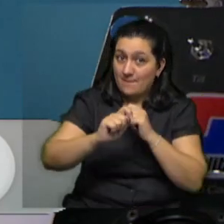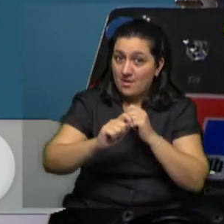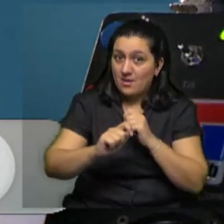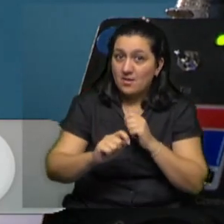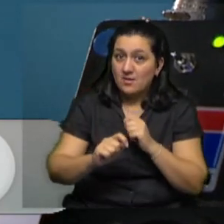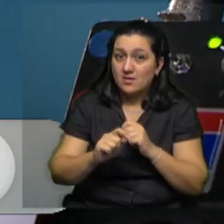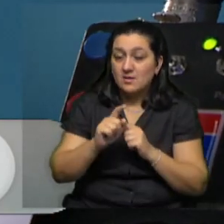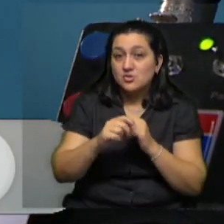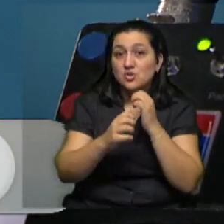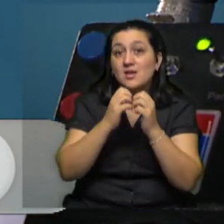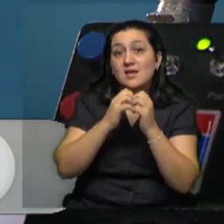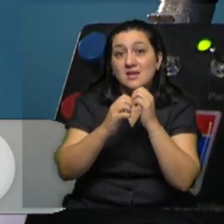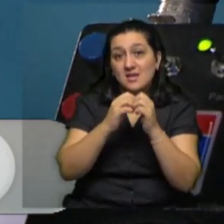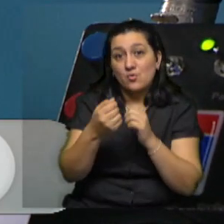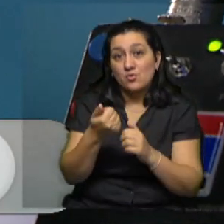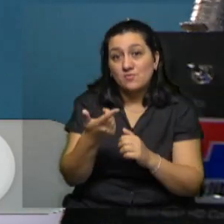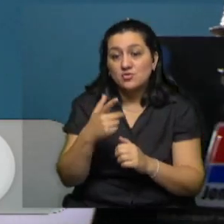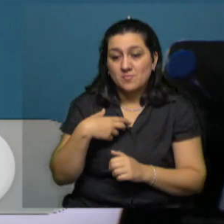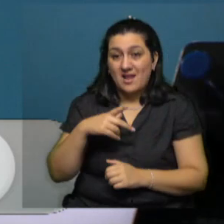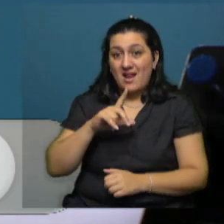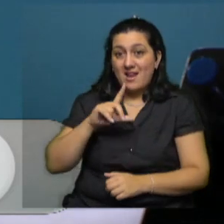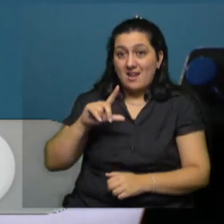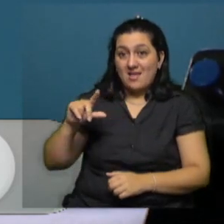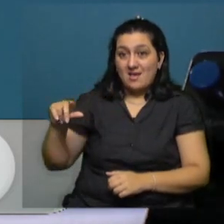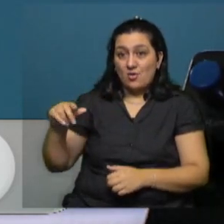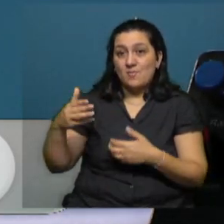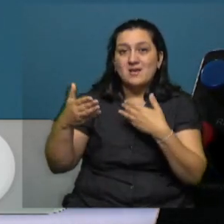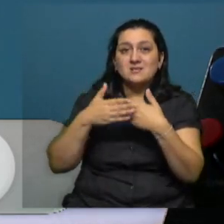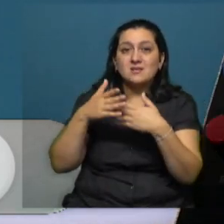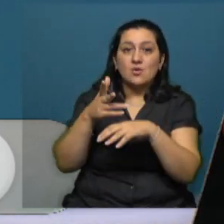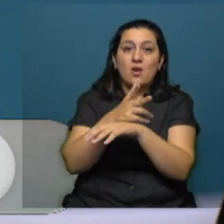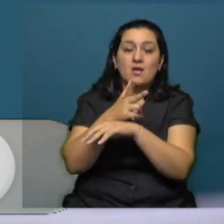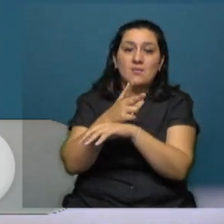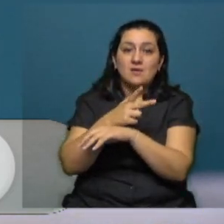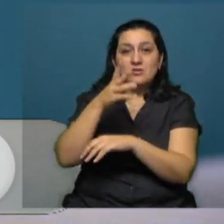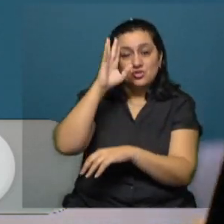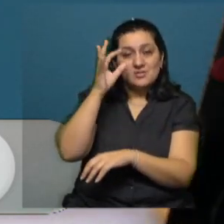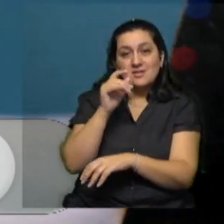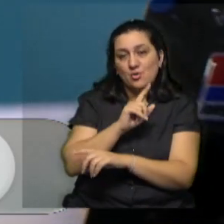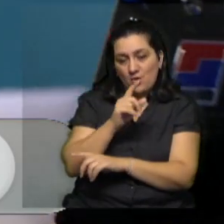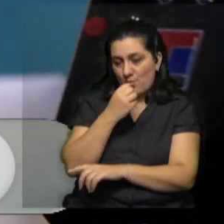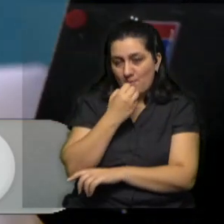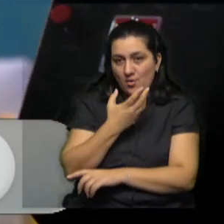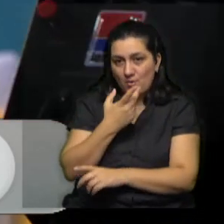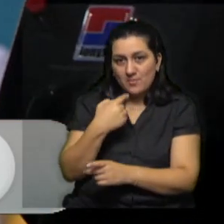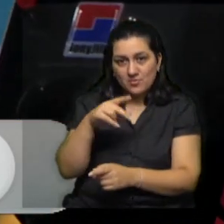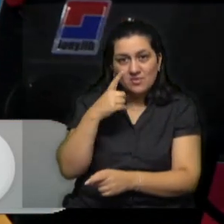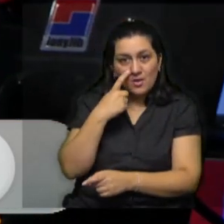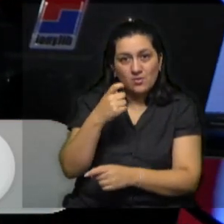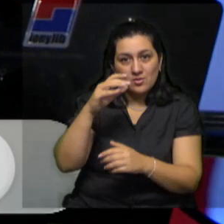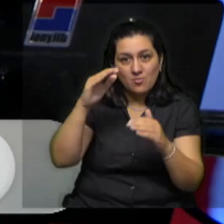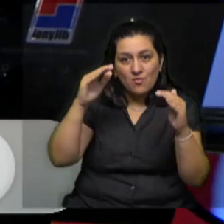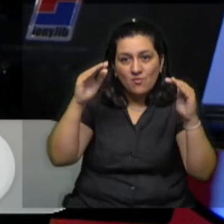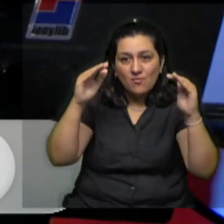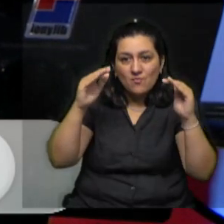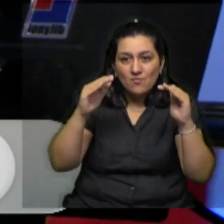Ahí son energías cuantificables. Me alejo, me voy a acercar a la cámara. Yo sé que no es lo ideal, pero ven cómo desciende el valor.